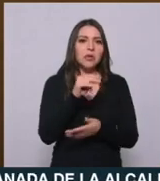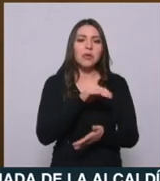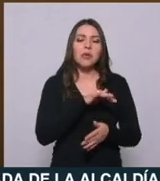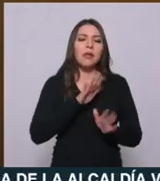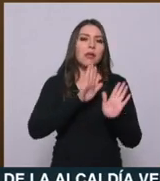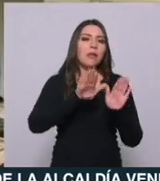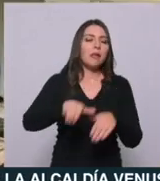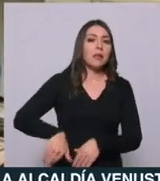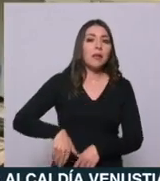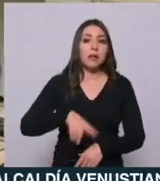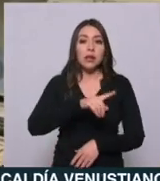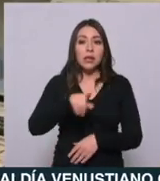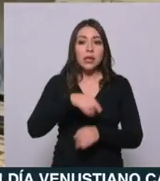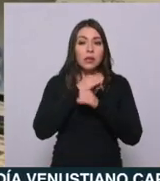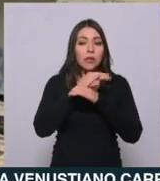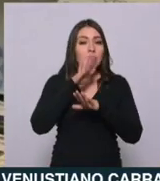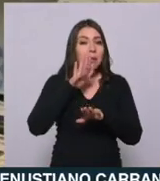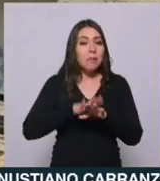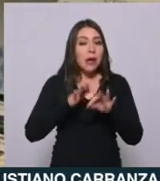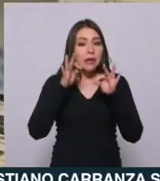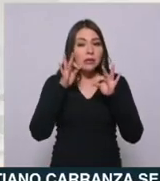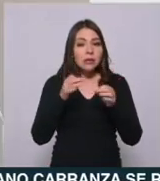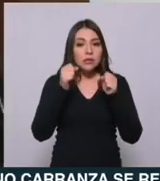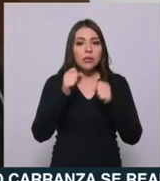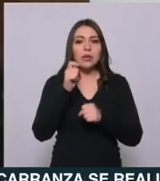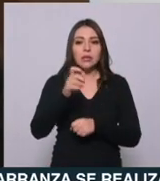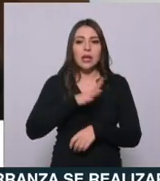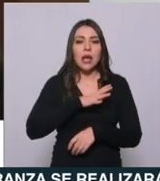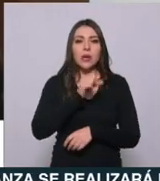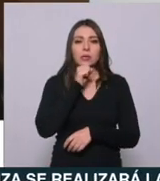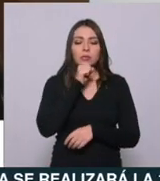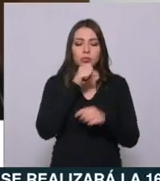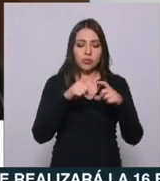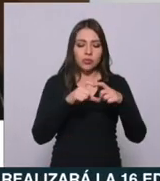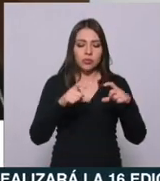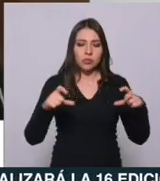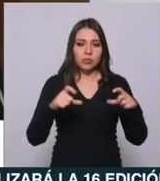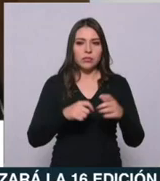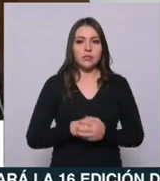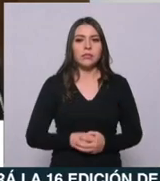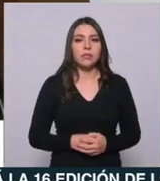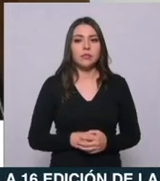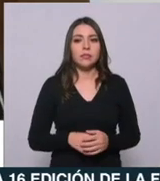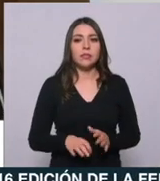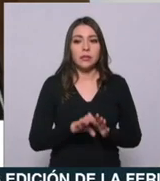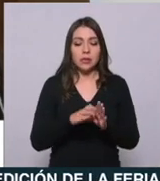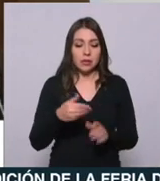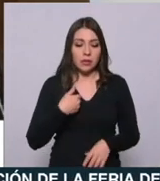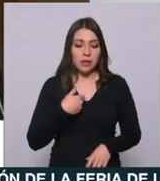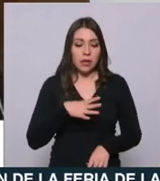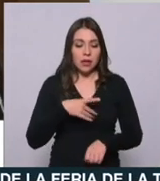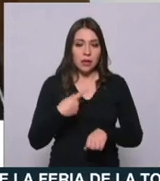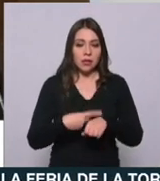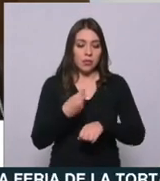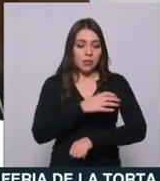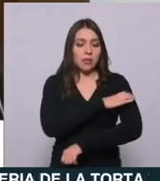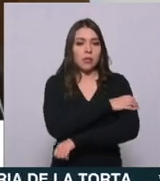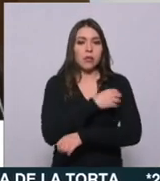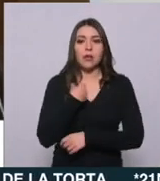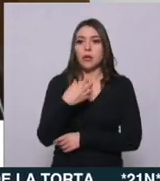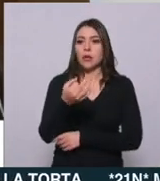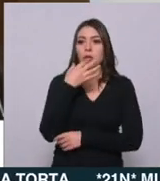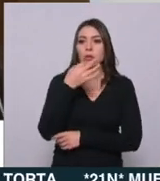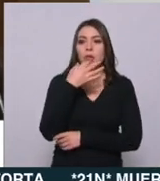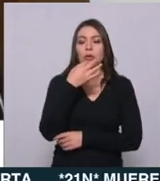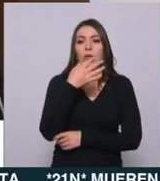los medicamentos es la que contienen los empaques. Si yo sé que tengo hipertensión arterial, no me voy a tomar miles de antiinflamatorios para que se